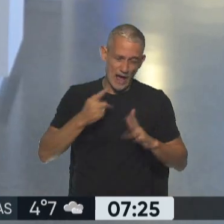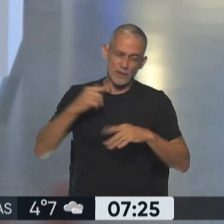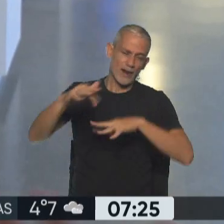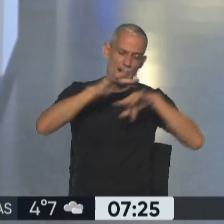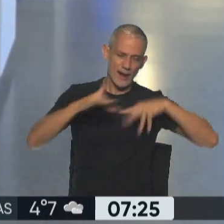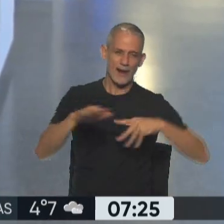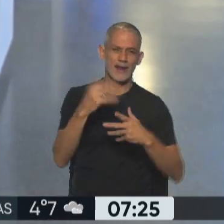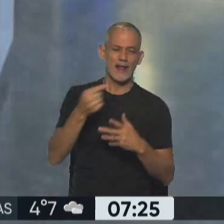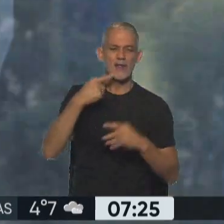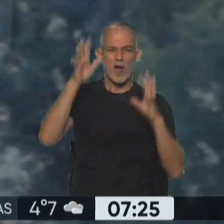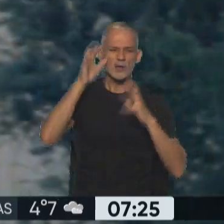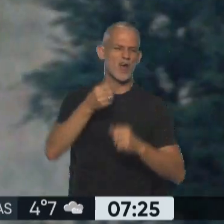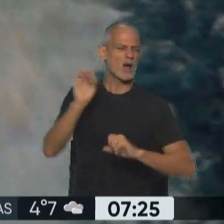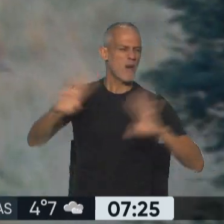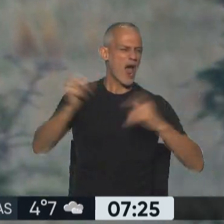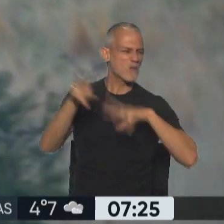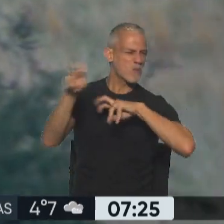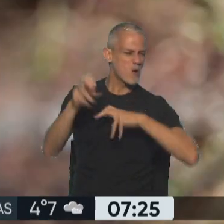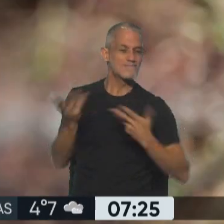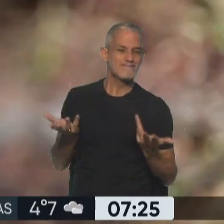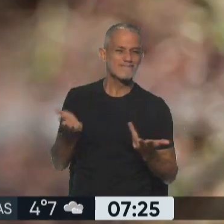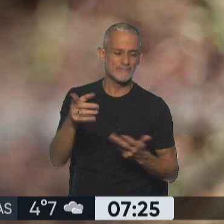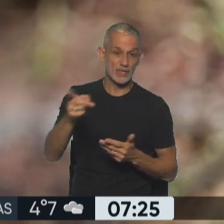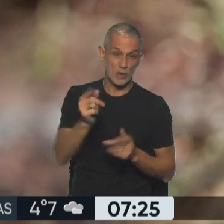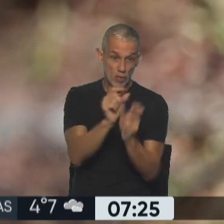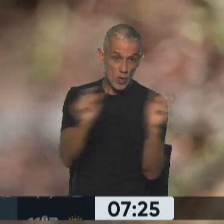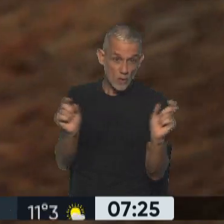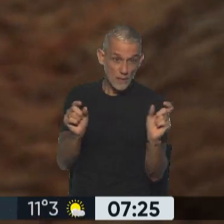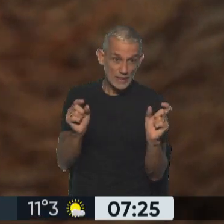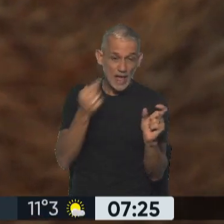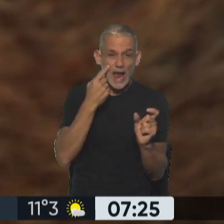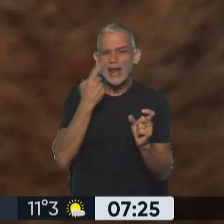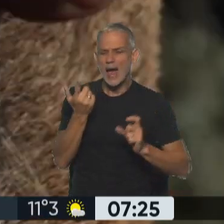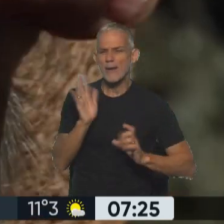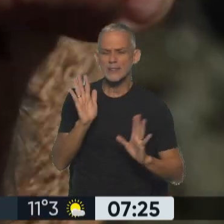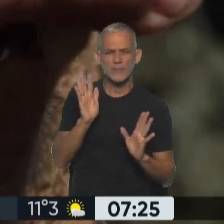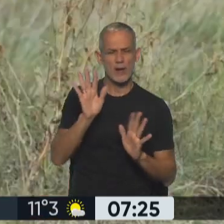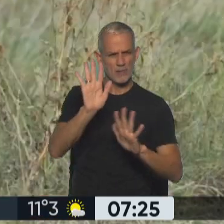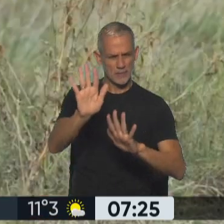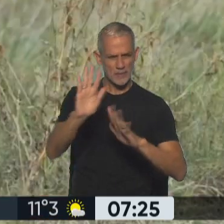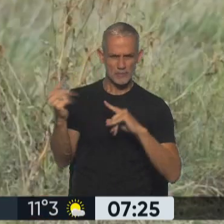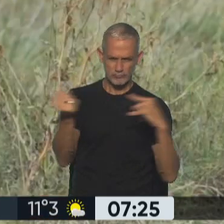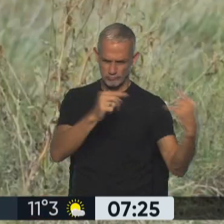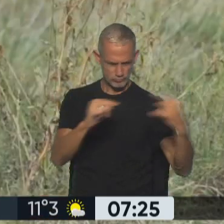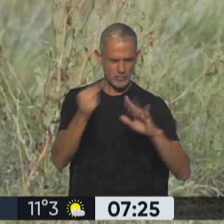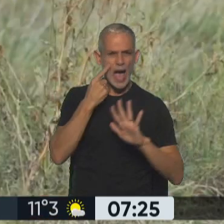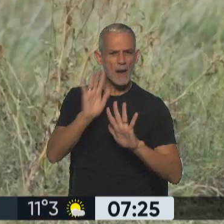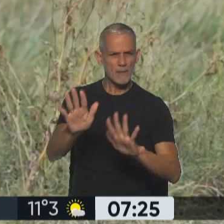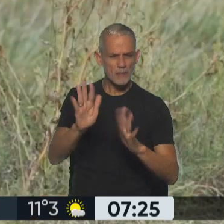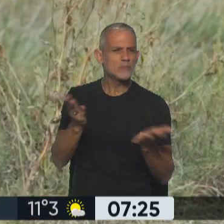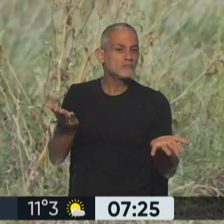habla y la cual siempre es criticada no Entonces en este documental lo que tratamos es de un poco abrir el debate y